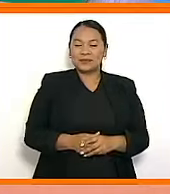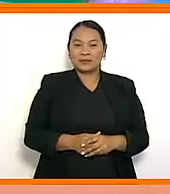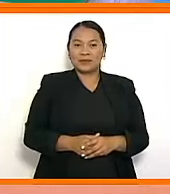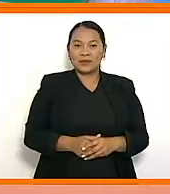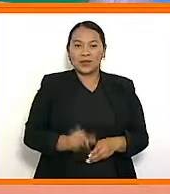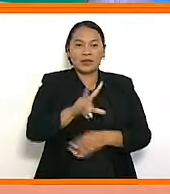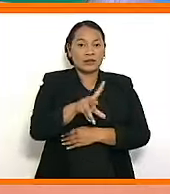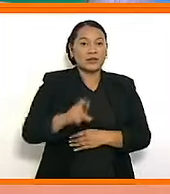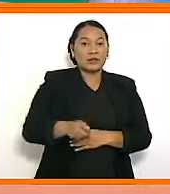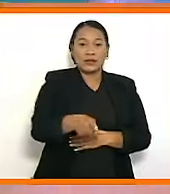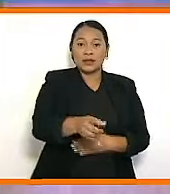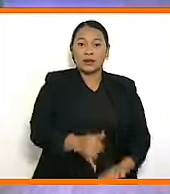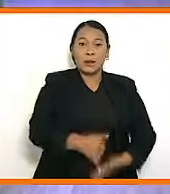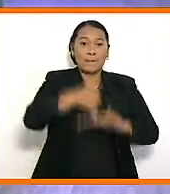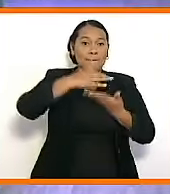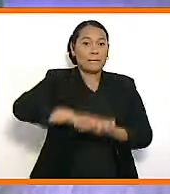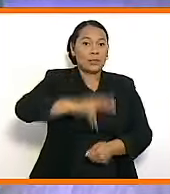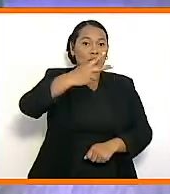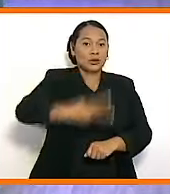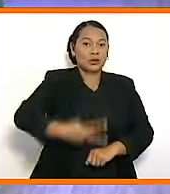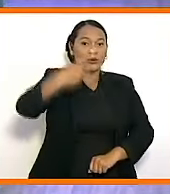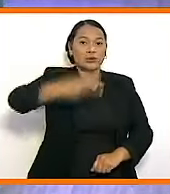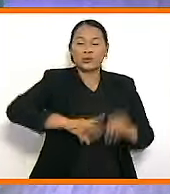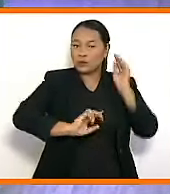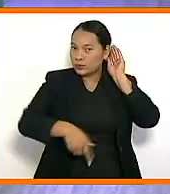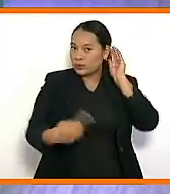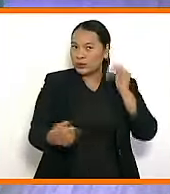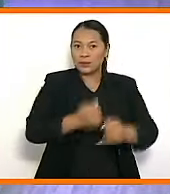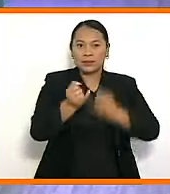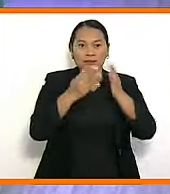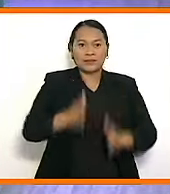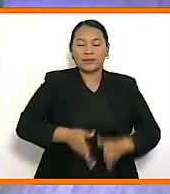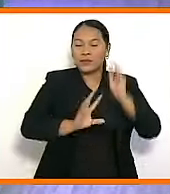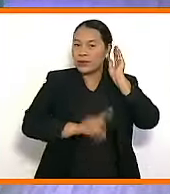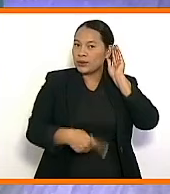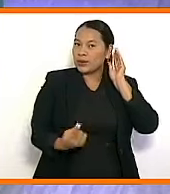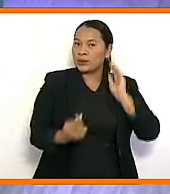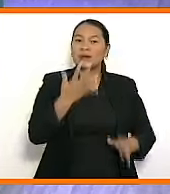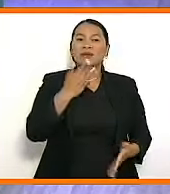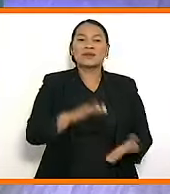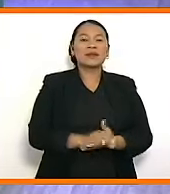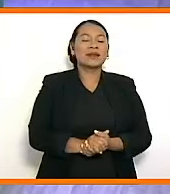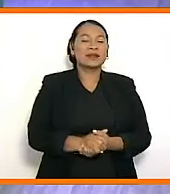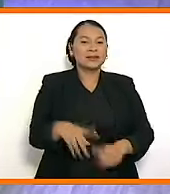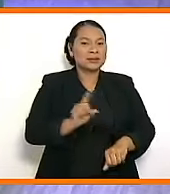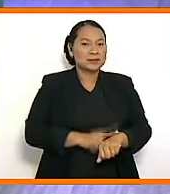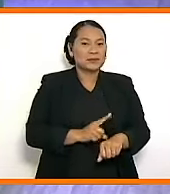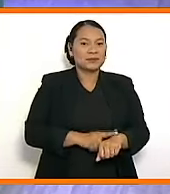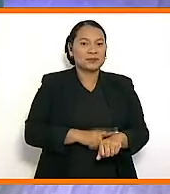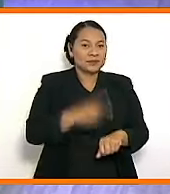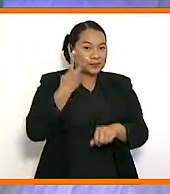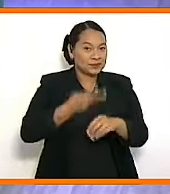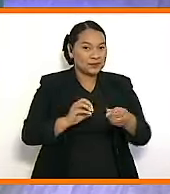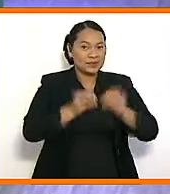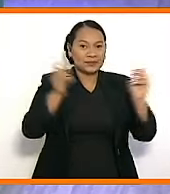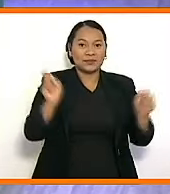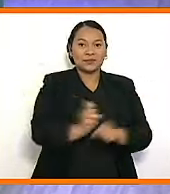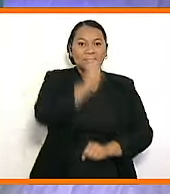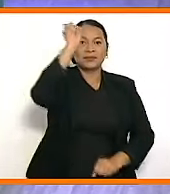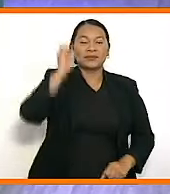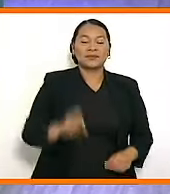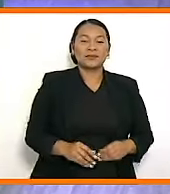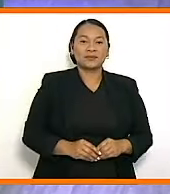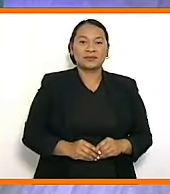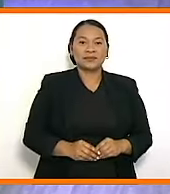2X. Tu premio se multiplica por 2 en Diaria. Y si eres jugador para más 1, te deseo suerte porque daremos ese afortunado número